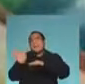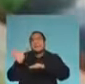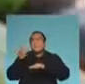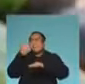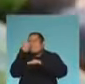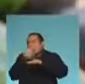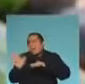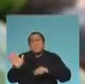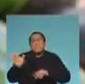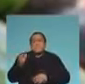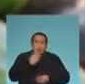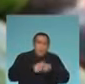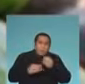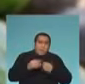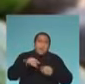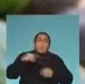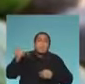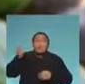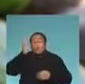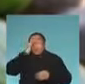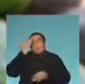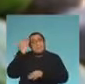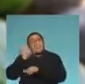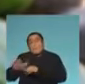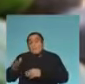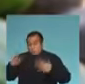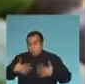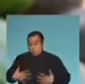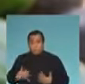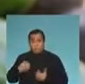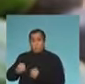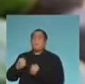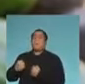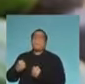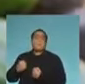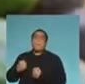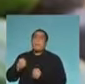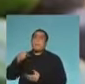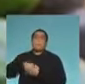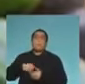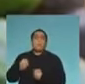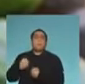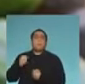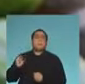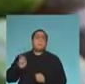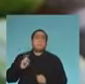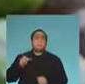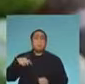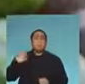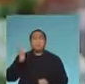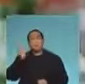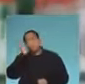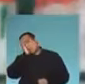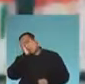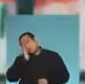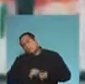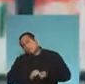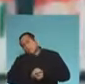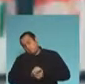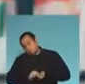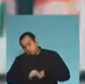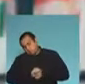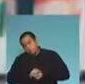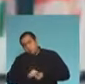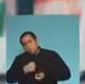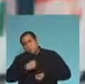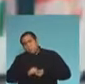muy tarde. Y eso es terrible para nuestro sistema inmune porque nos vamos a dormir y vamos a hacer la digestión en vez de dejarlo